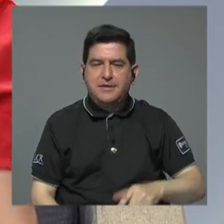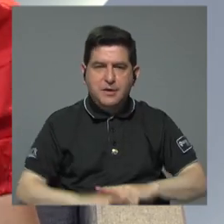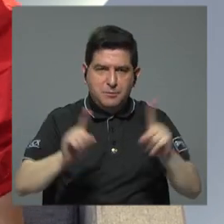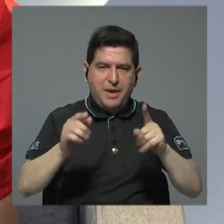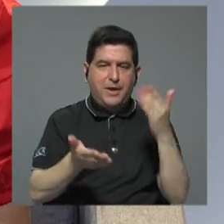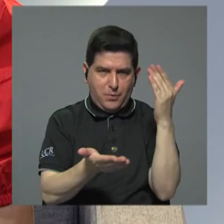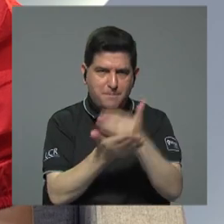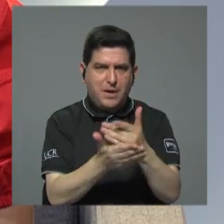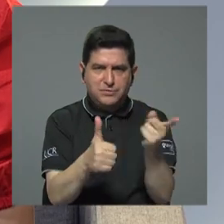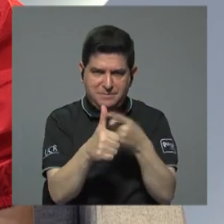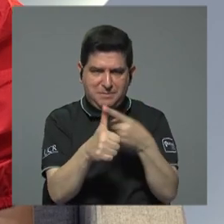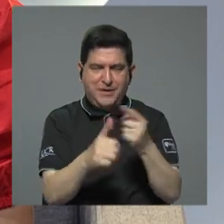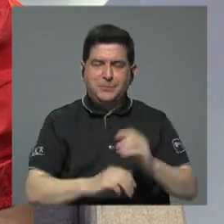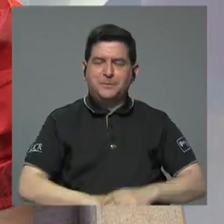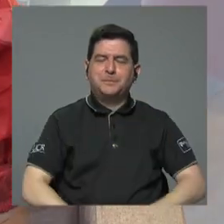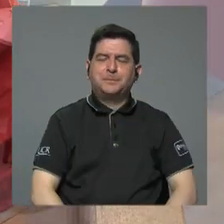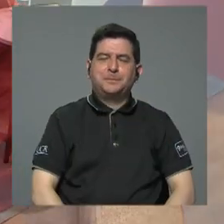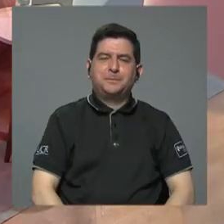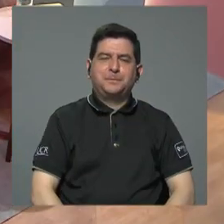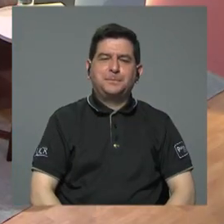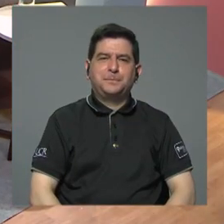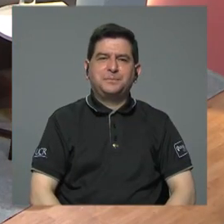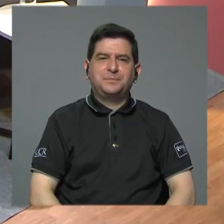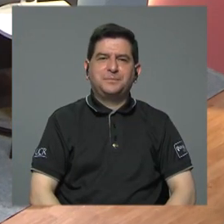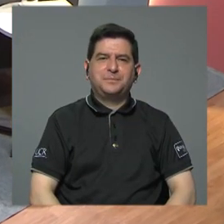ir a una pausa comercial. Ya venimos.